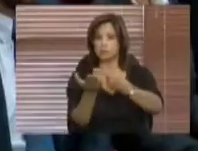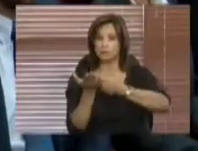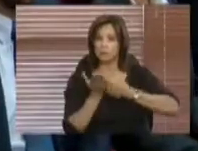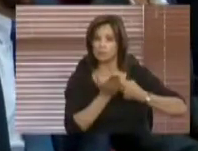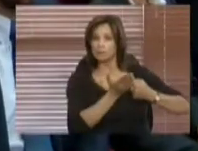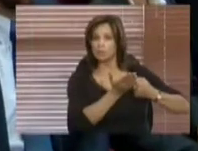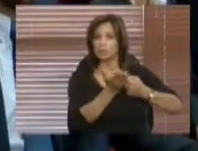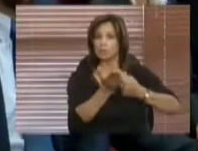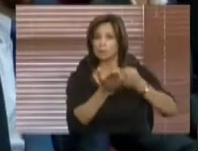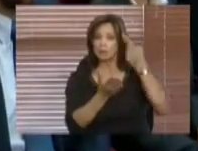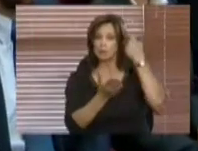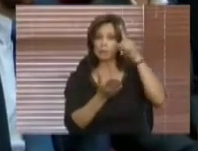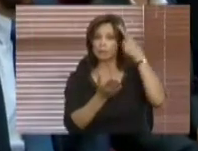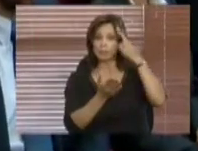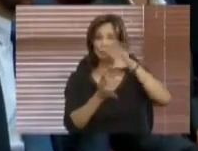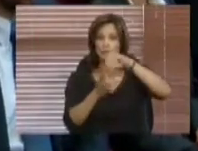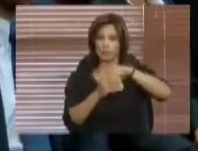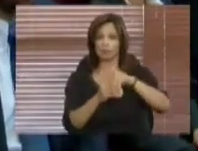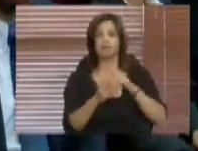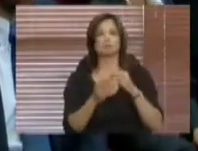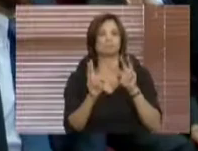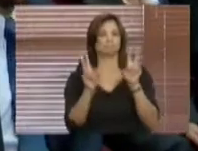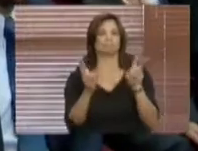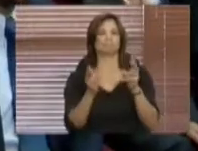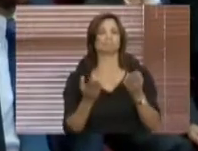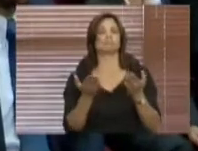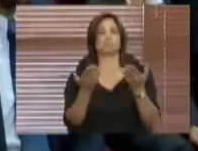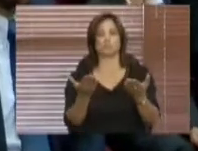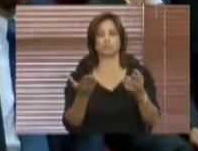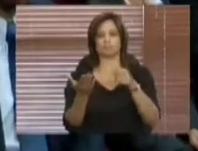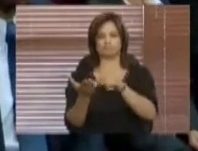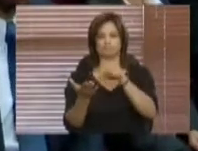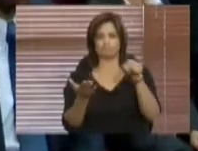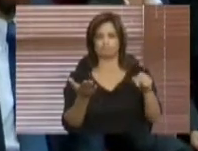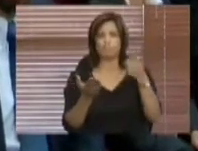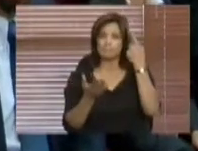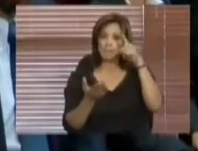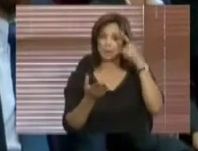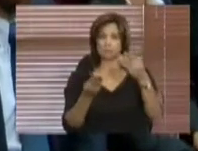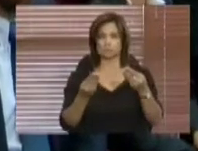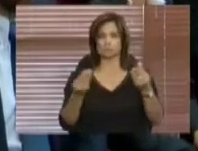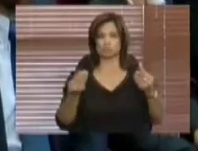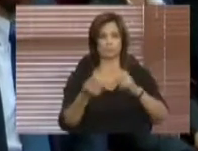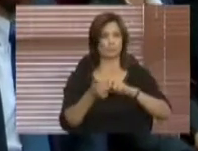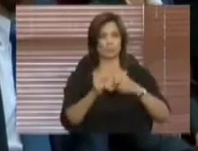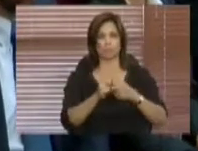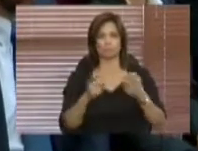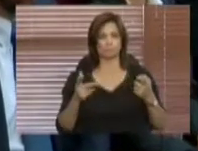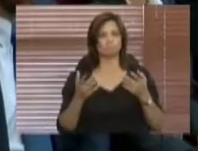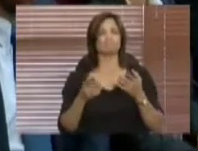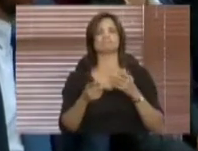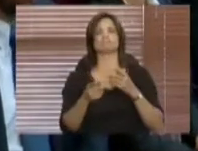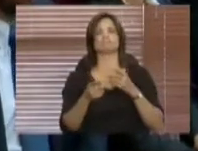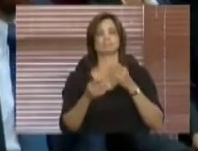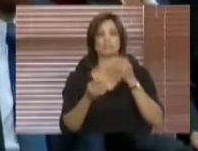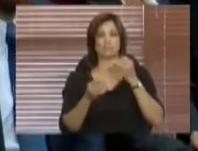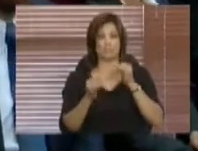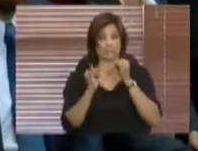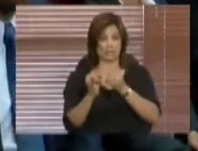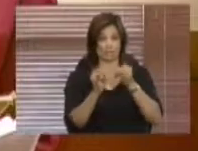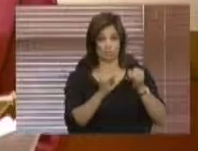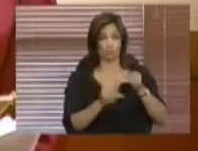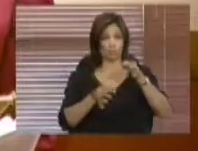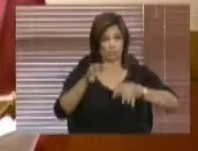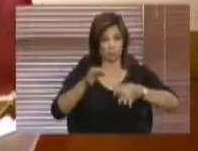para discutir institucionalmente propuestas hacia la solución de particulares falencias en el quehacer